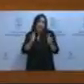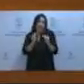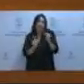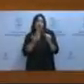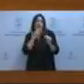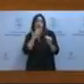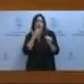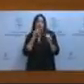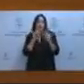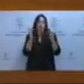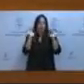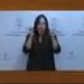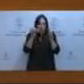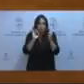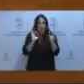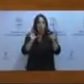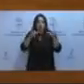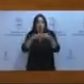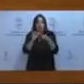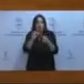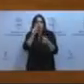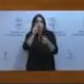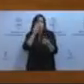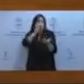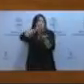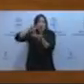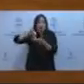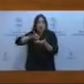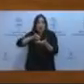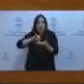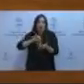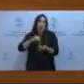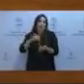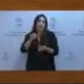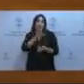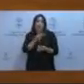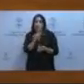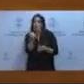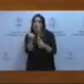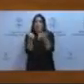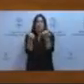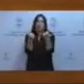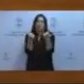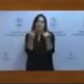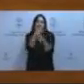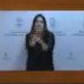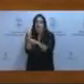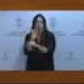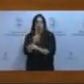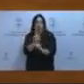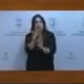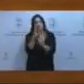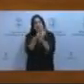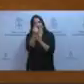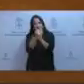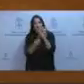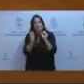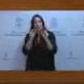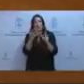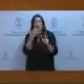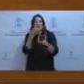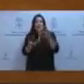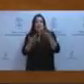turismo de congresos, de reuniones o el turismo simplemente de ciudades, que no llega a las zonas de Oriente y Occidente, con lo cual este dato sería todavía peor si nos vamos al Oriente y al